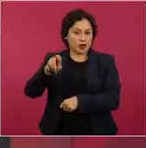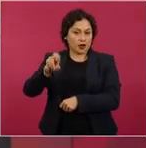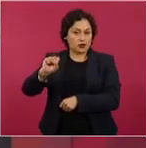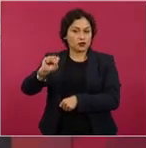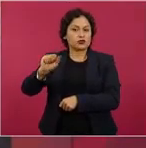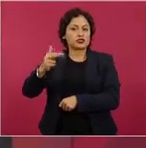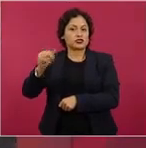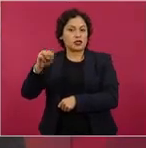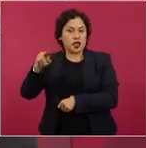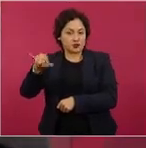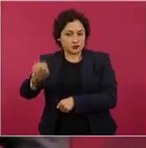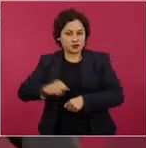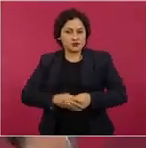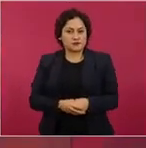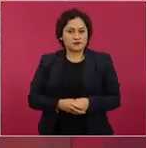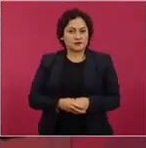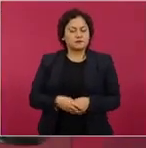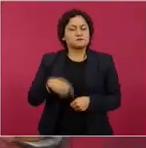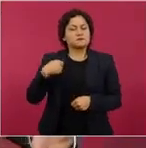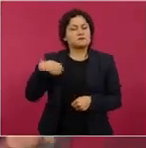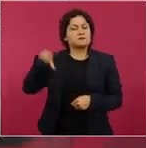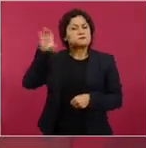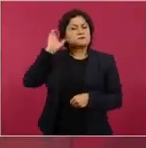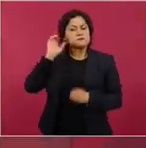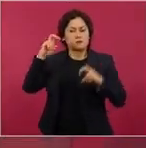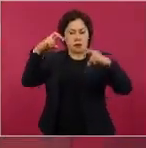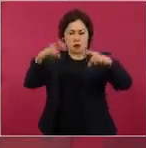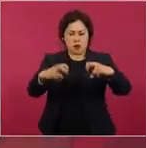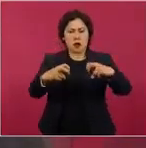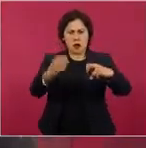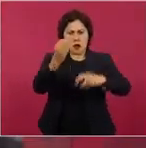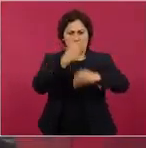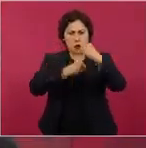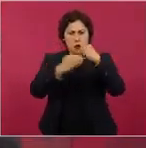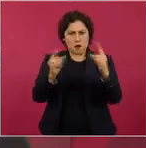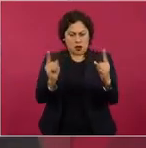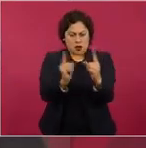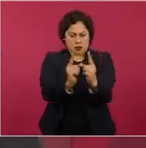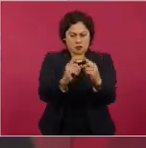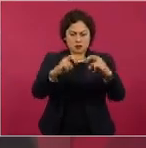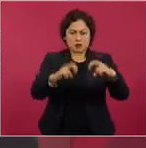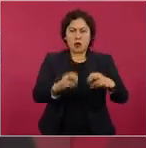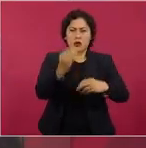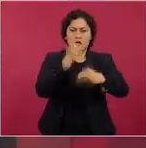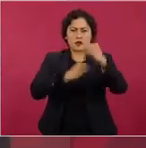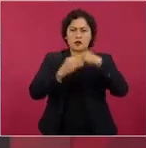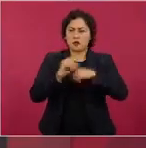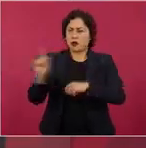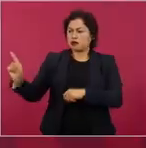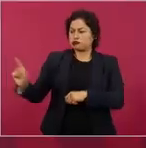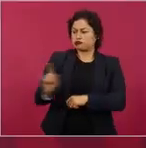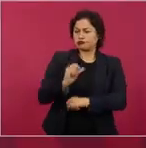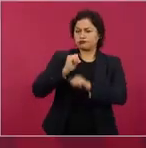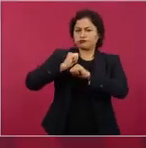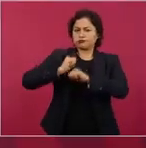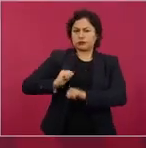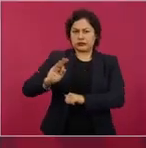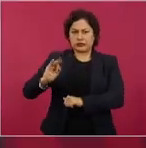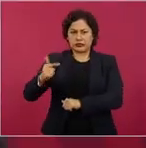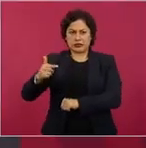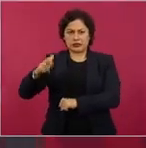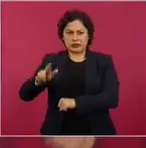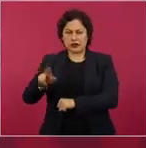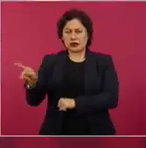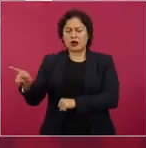me dicen que cuando llega la policía, los de la fiscalía, pues todos pensaban que